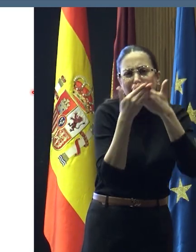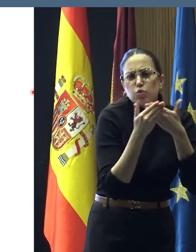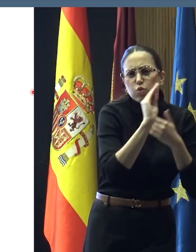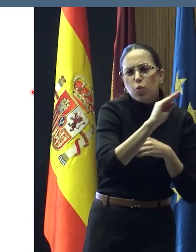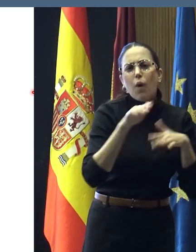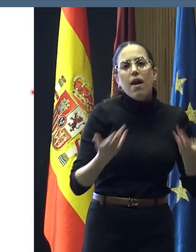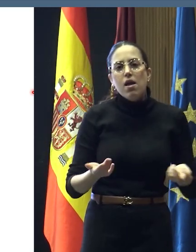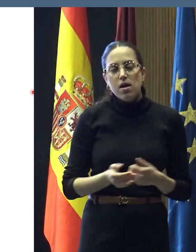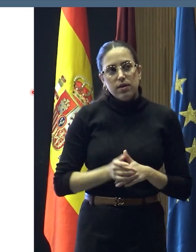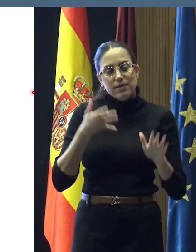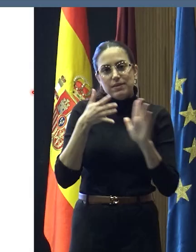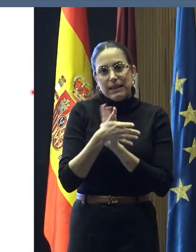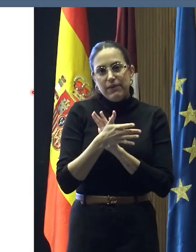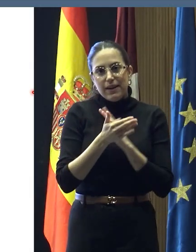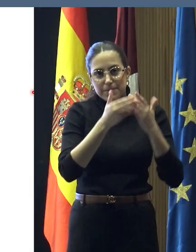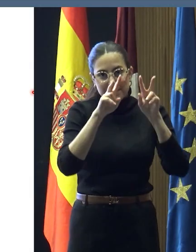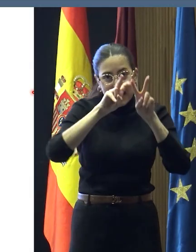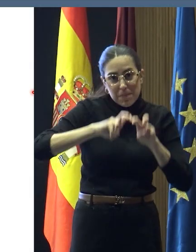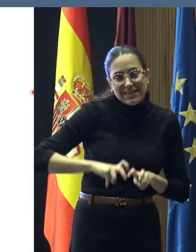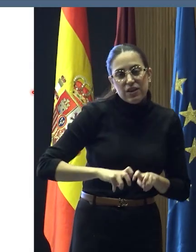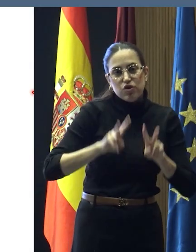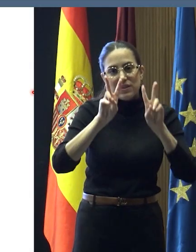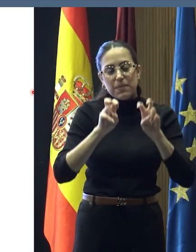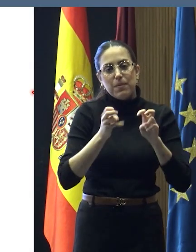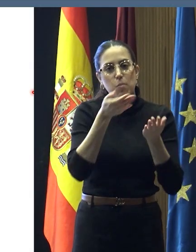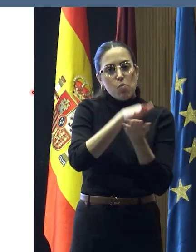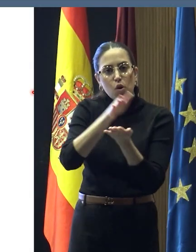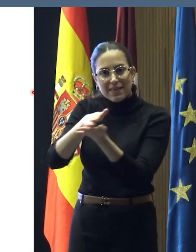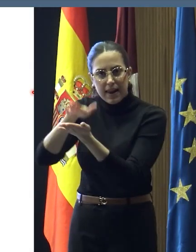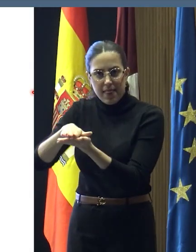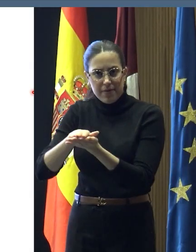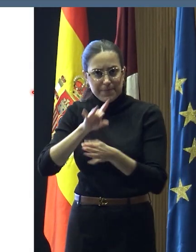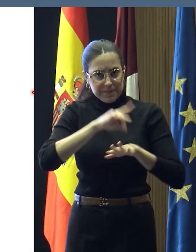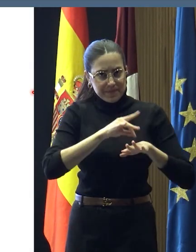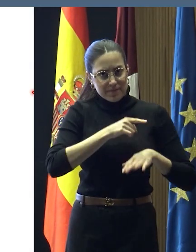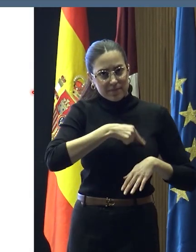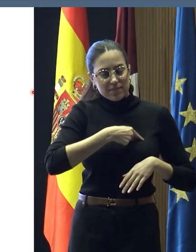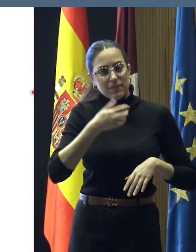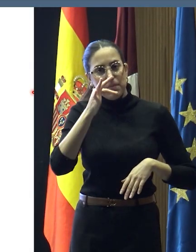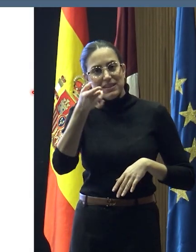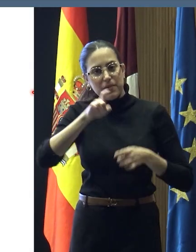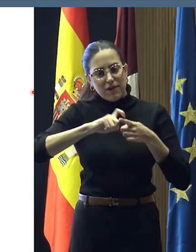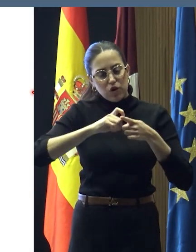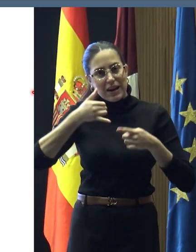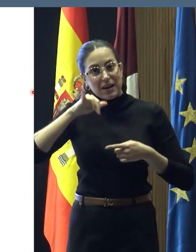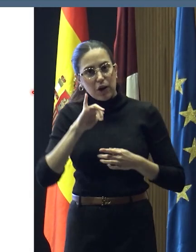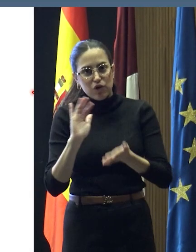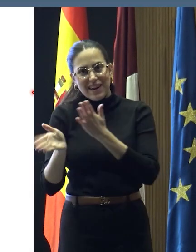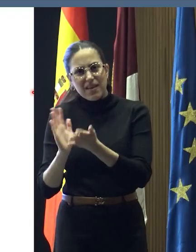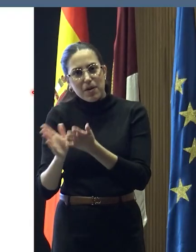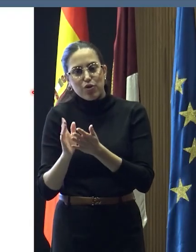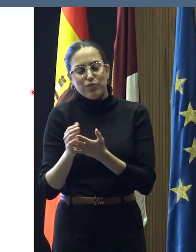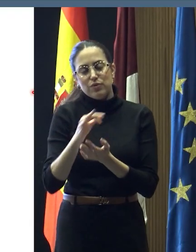mayor parte de la investigación sobre mortalidad cardiovascular, factores de riesgo y tratamiento se había